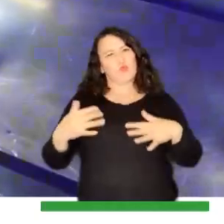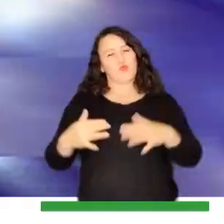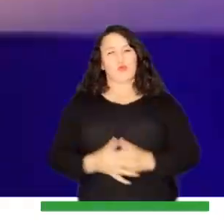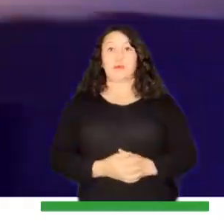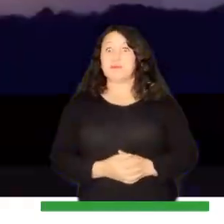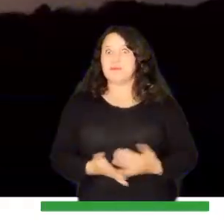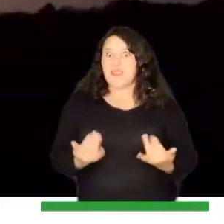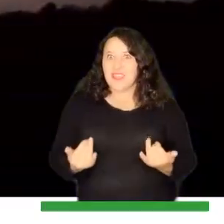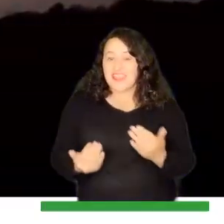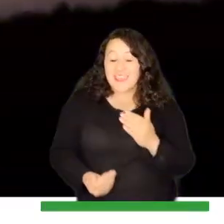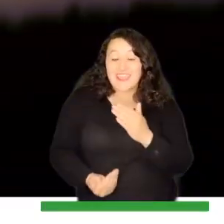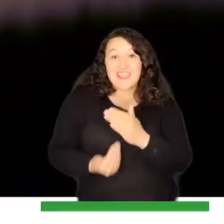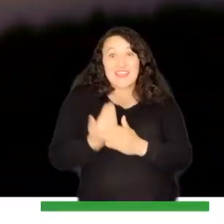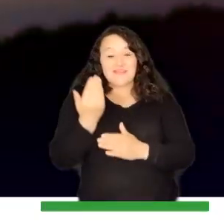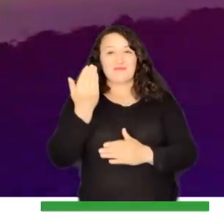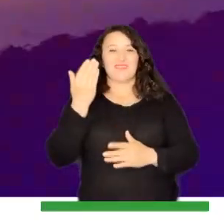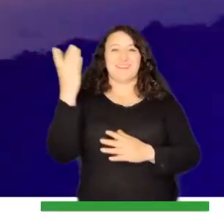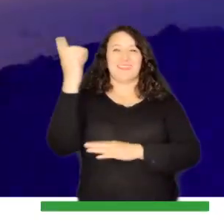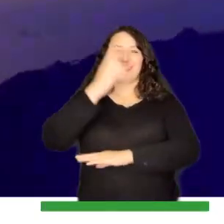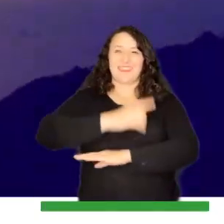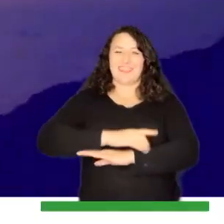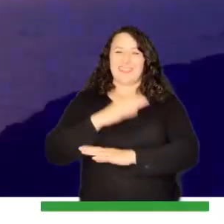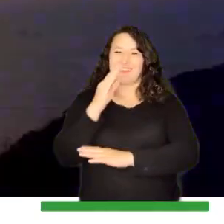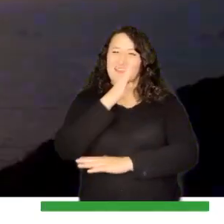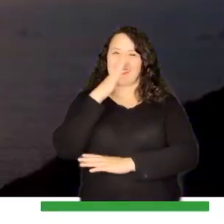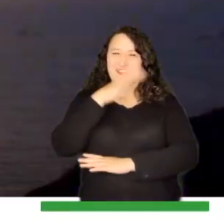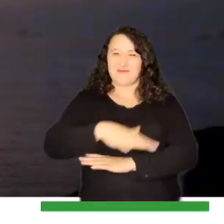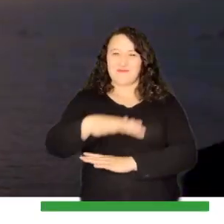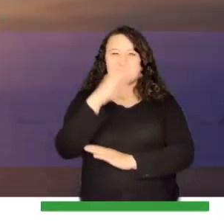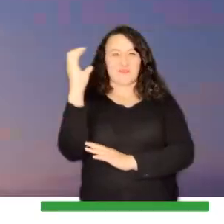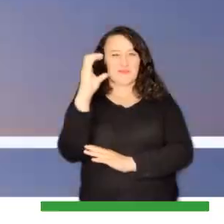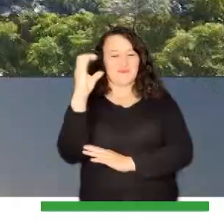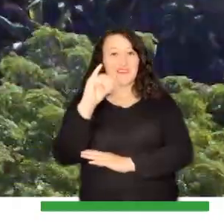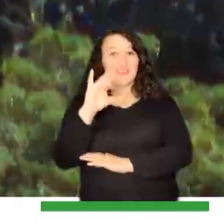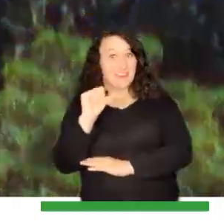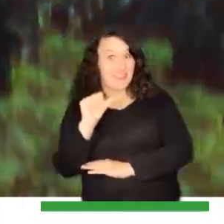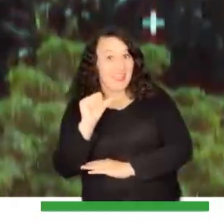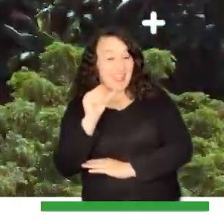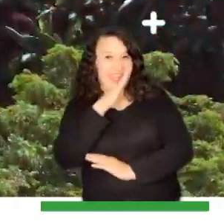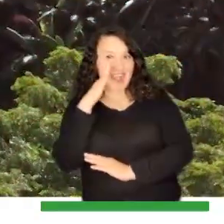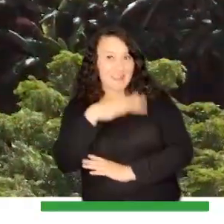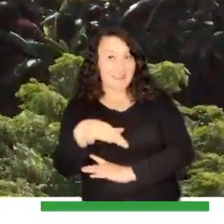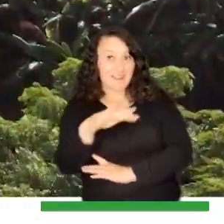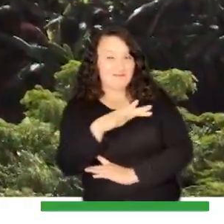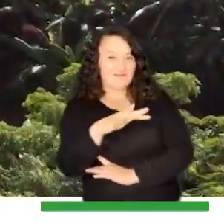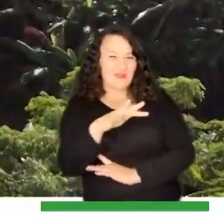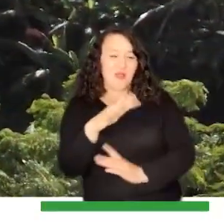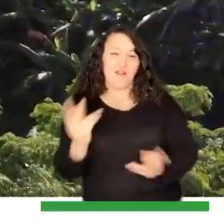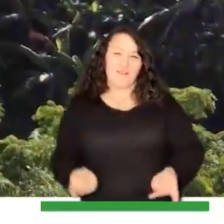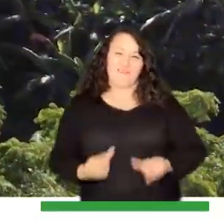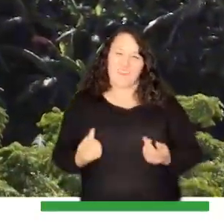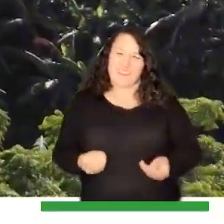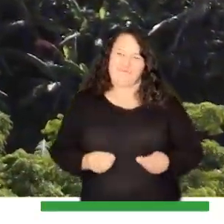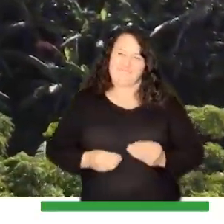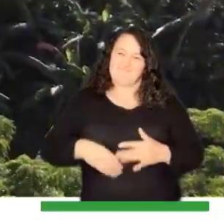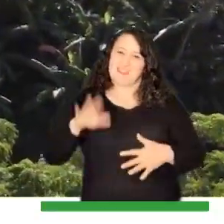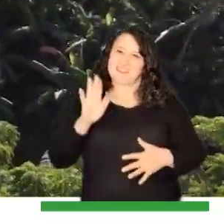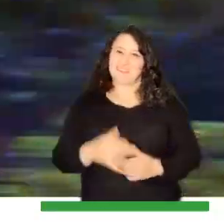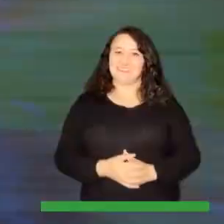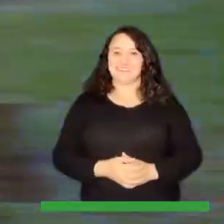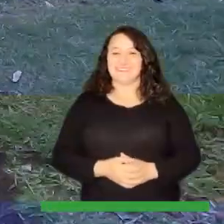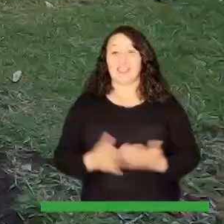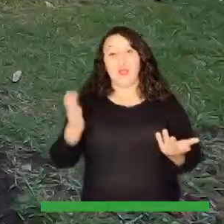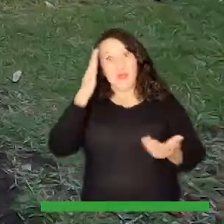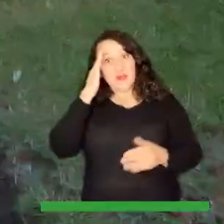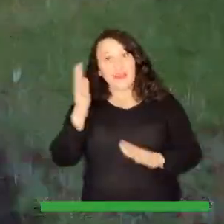internacionales. Así empieza este día en nuestro campo colombiano. ICA, más campo, más vida. Hola amigas y